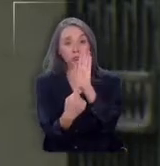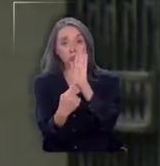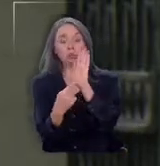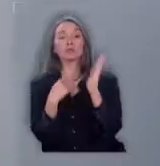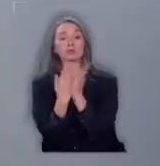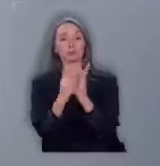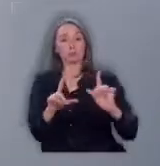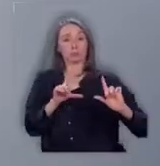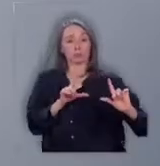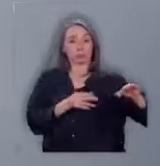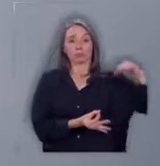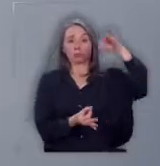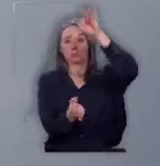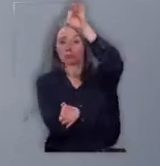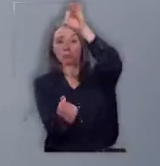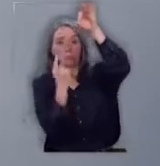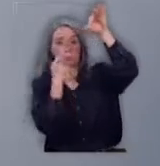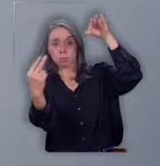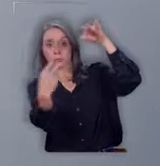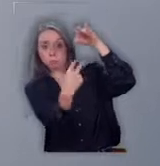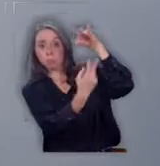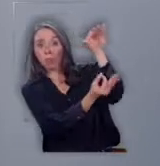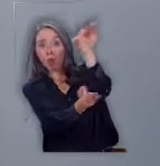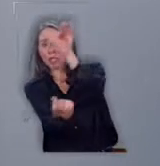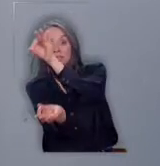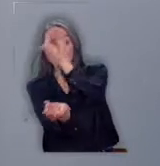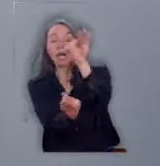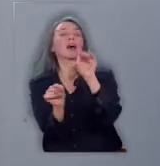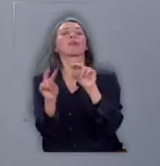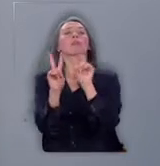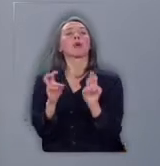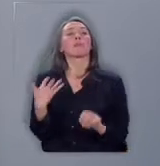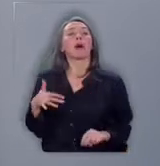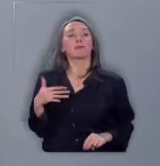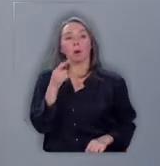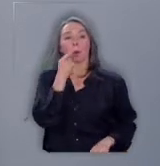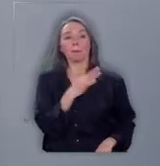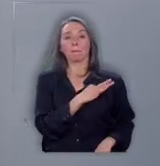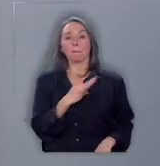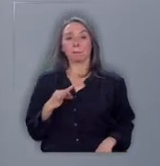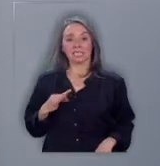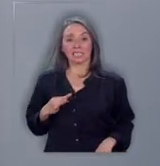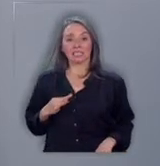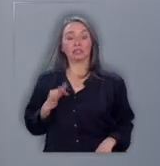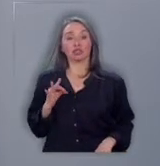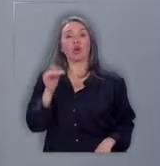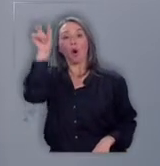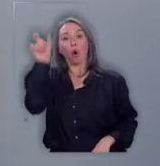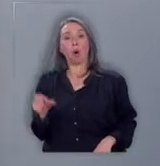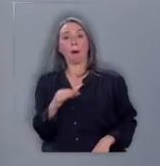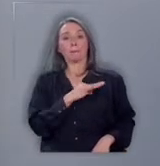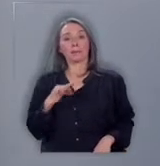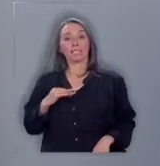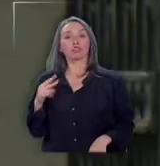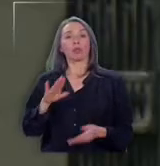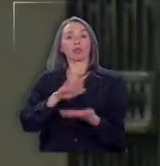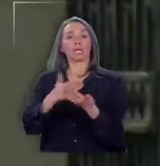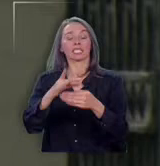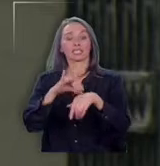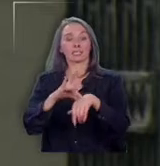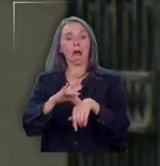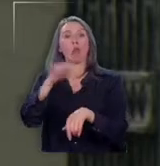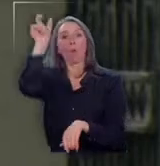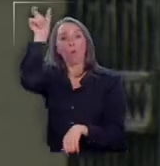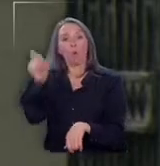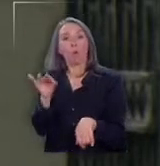grado su diploma Qué es lo relevante de este tema que el ministro es un ministro de salud